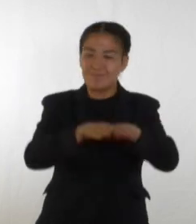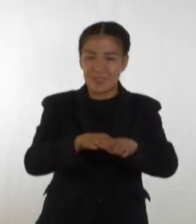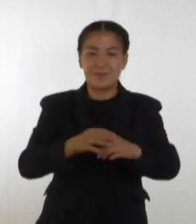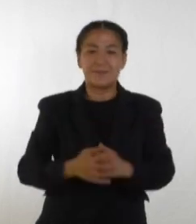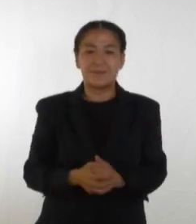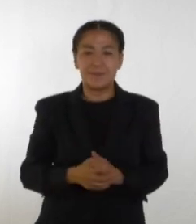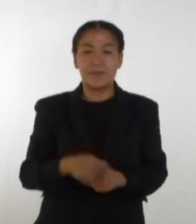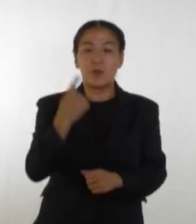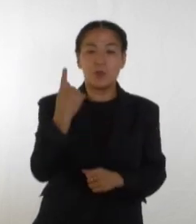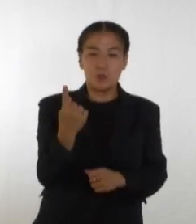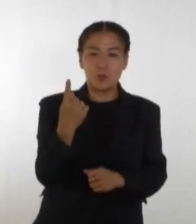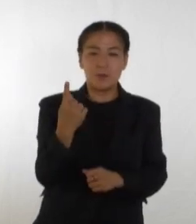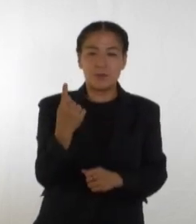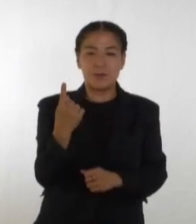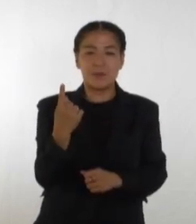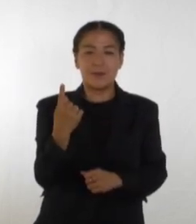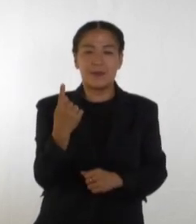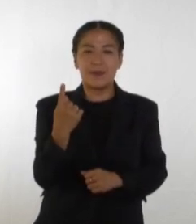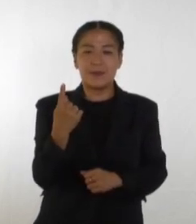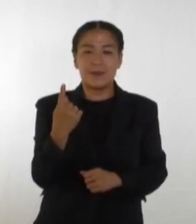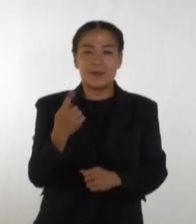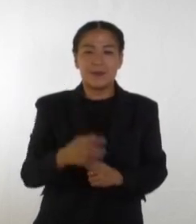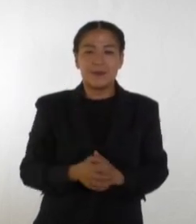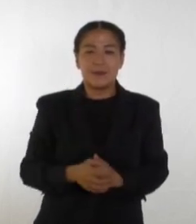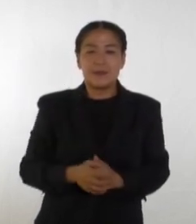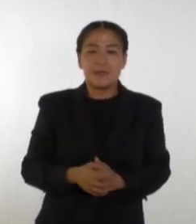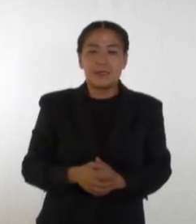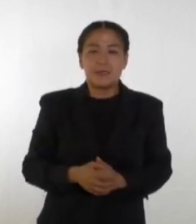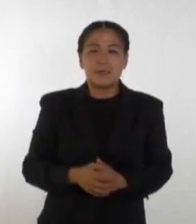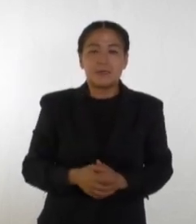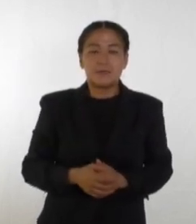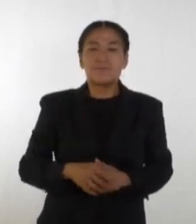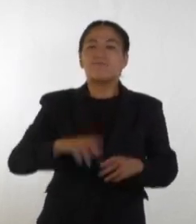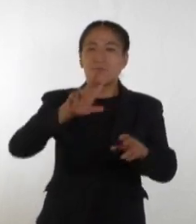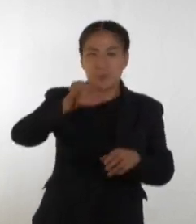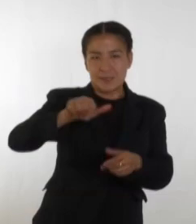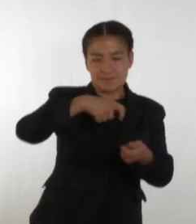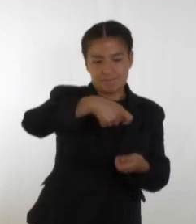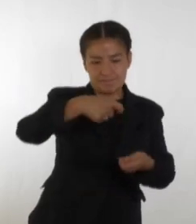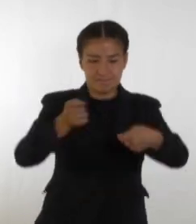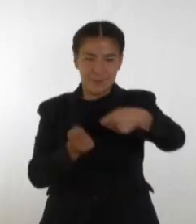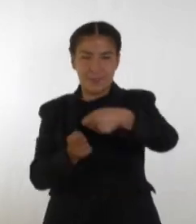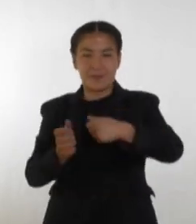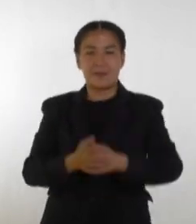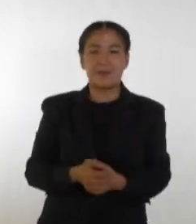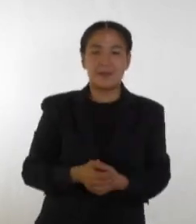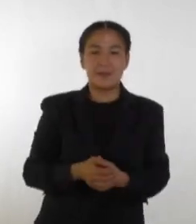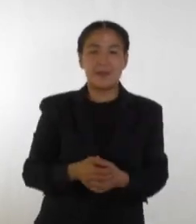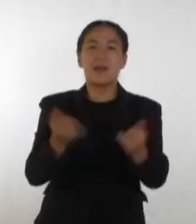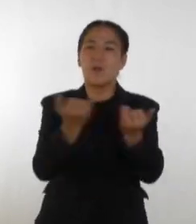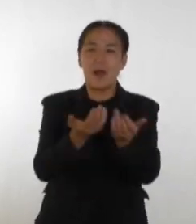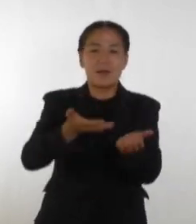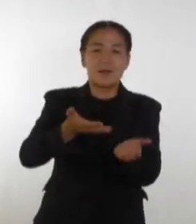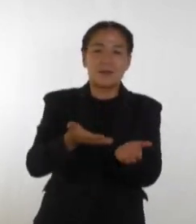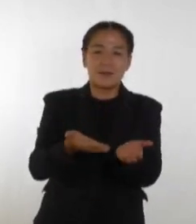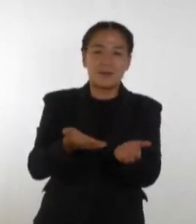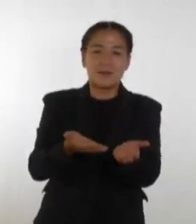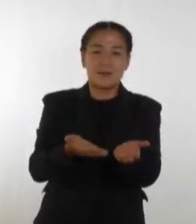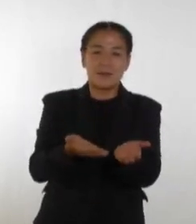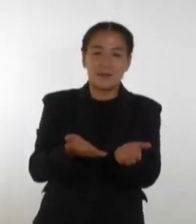del cuadrado. Ahí va uno. Ujú. Lo giramos y lo